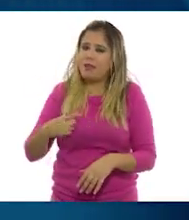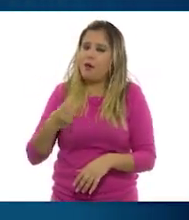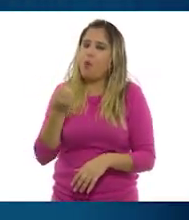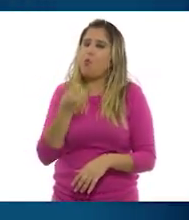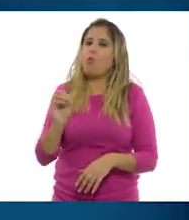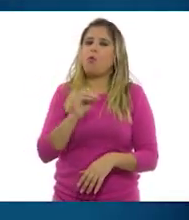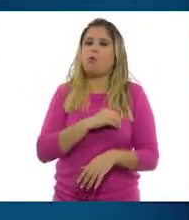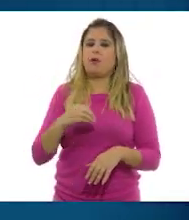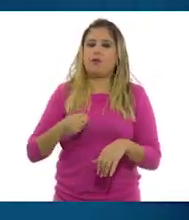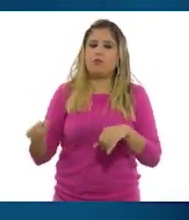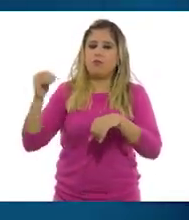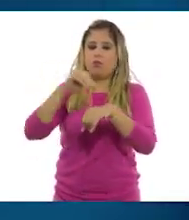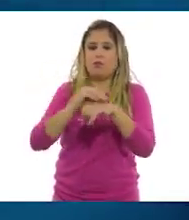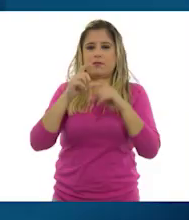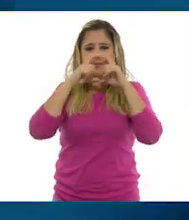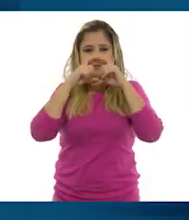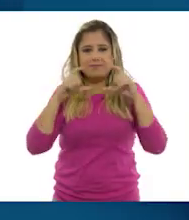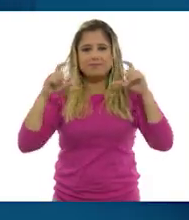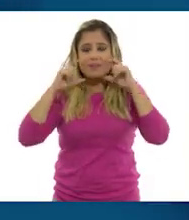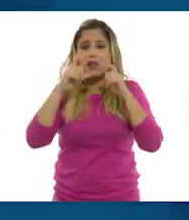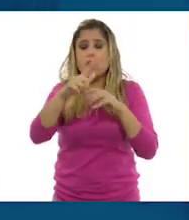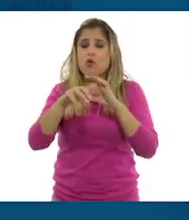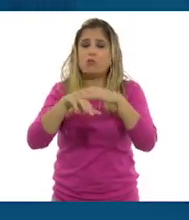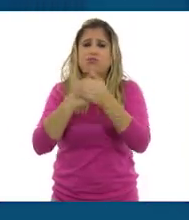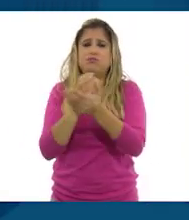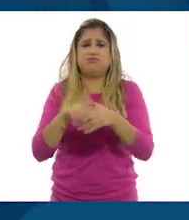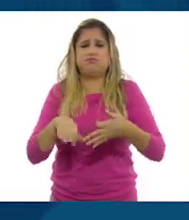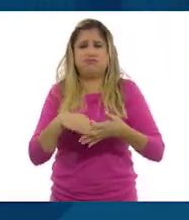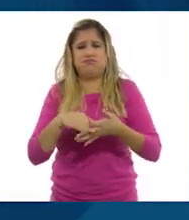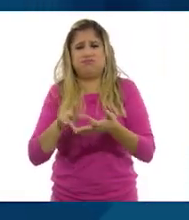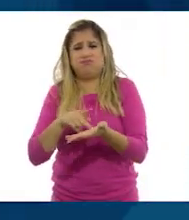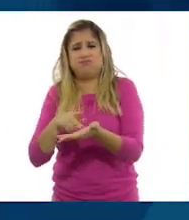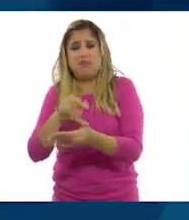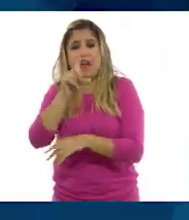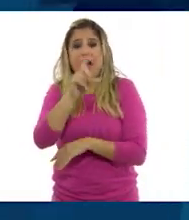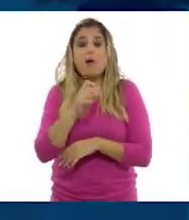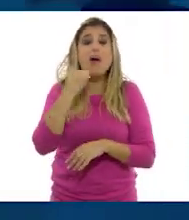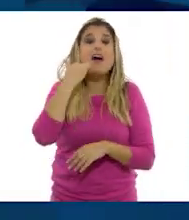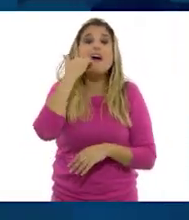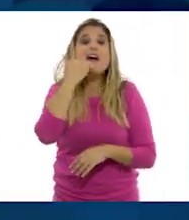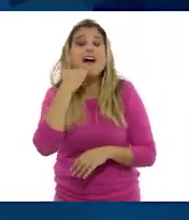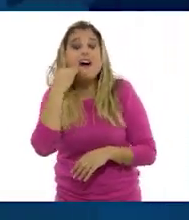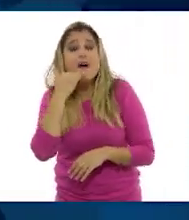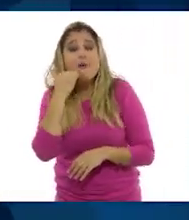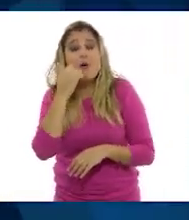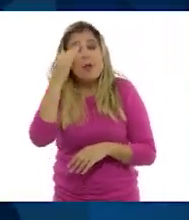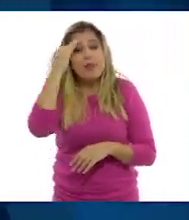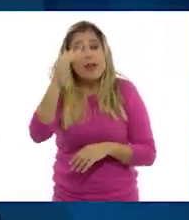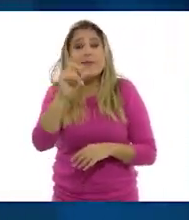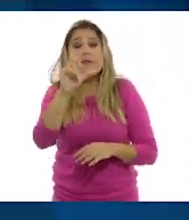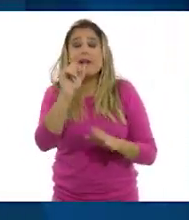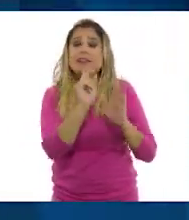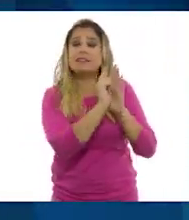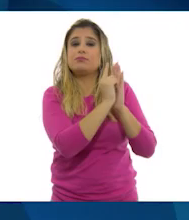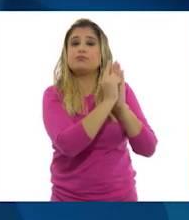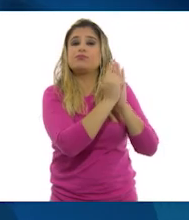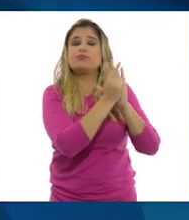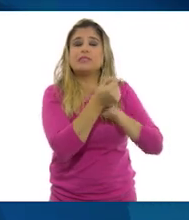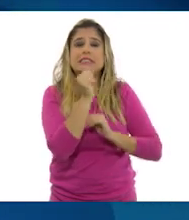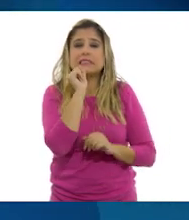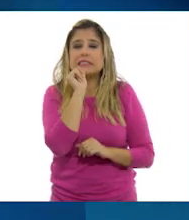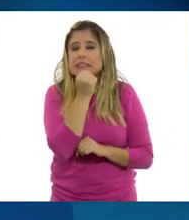cubrebocas. Lava tus manos frecuentemente con agua y con jabón por lo menos durante 20 segundos.